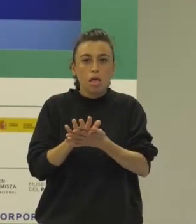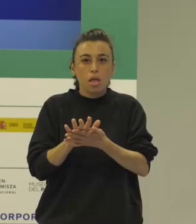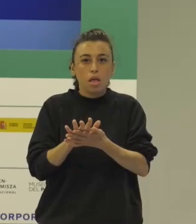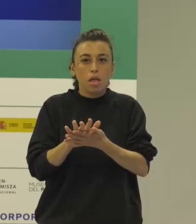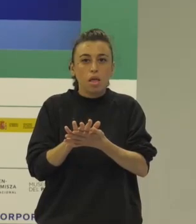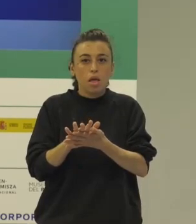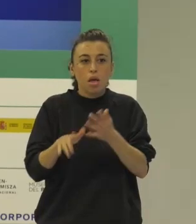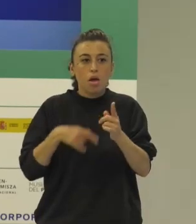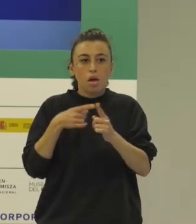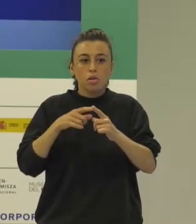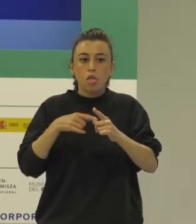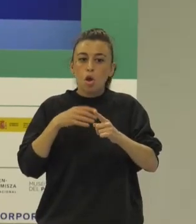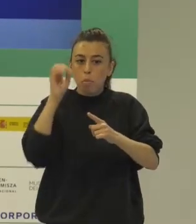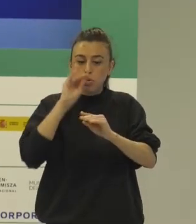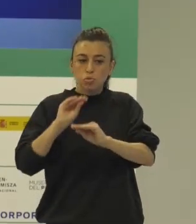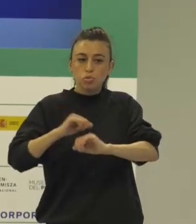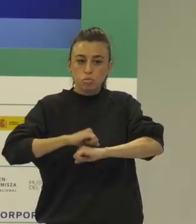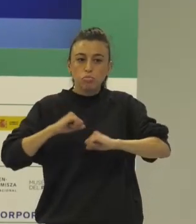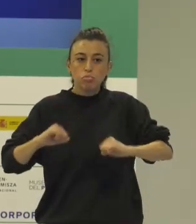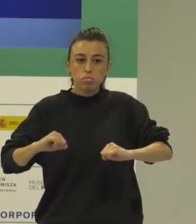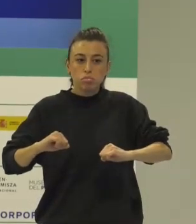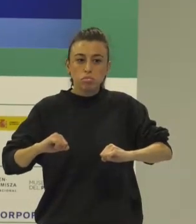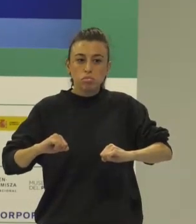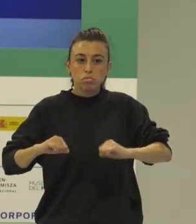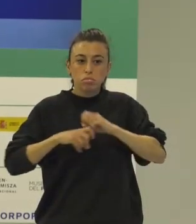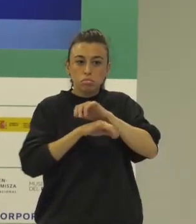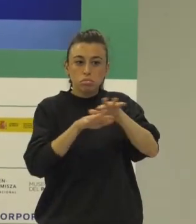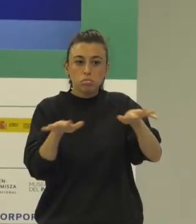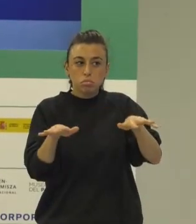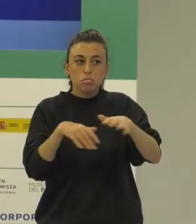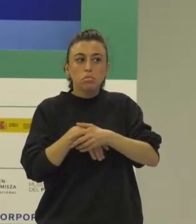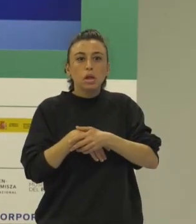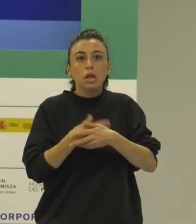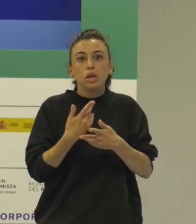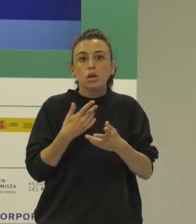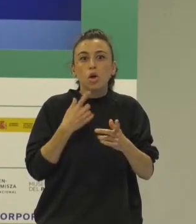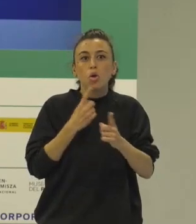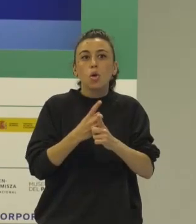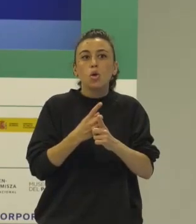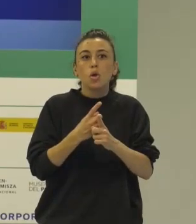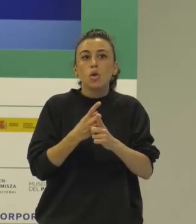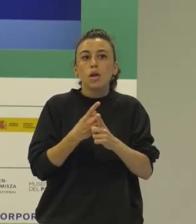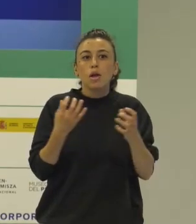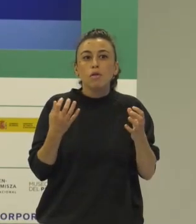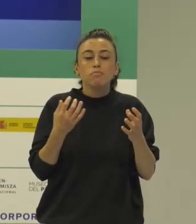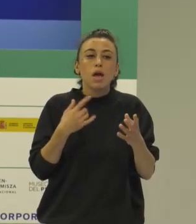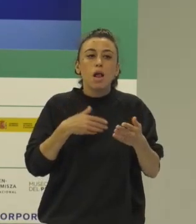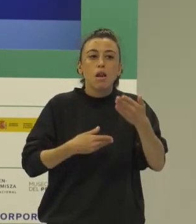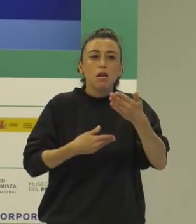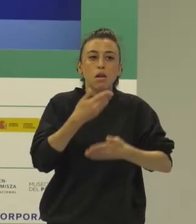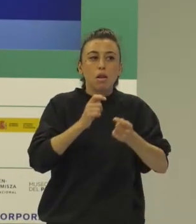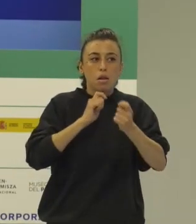afincar sus matrices de opinión, es a criminalizar la prensa. Pero es un maltrato de izquierdas como de